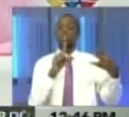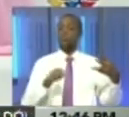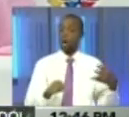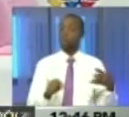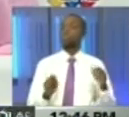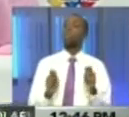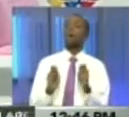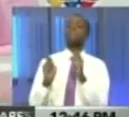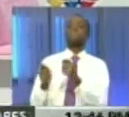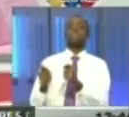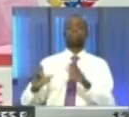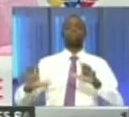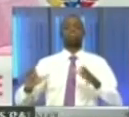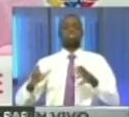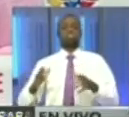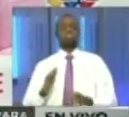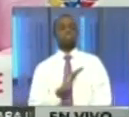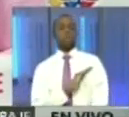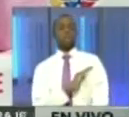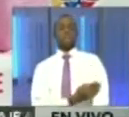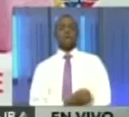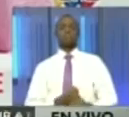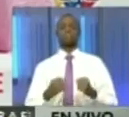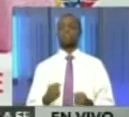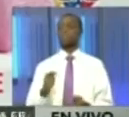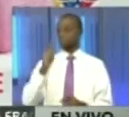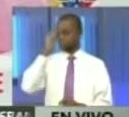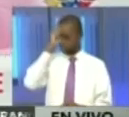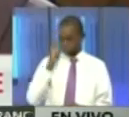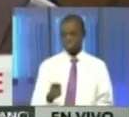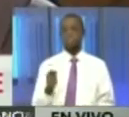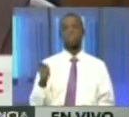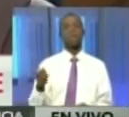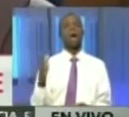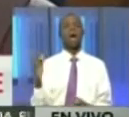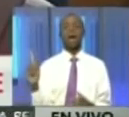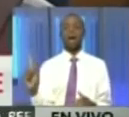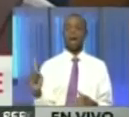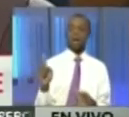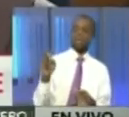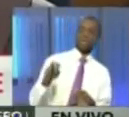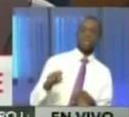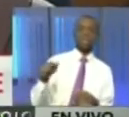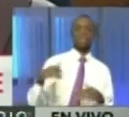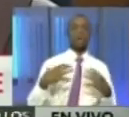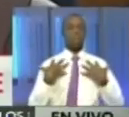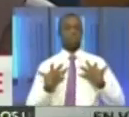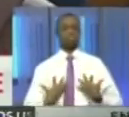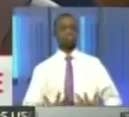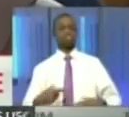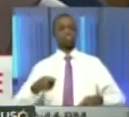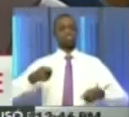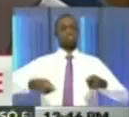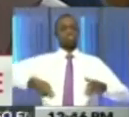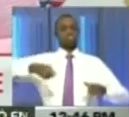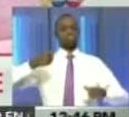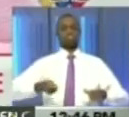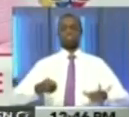la bienvenida y agradecimiento al magistrado Michael Moreno, que se incorpora y nos está acompañando en este momento. Muchas